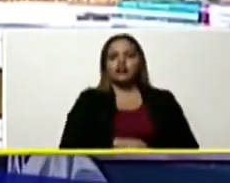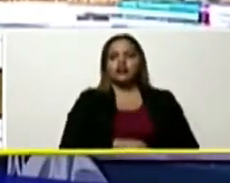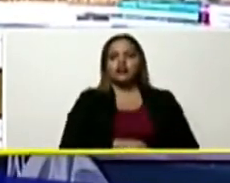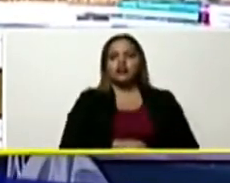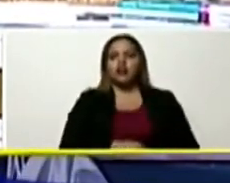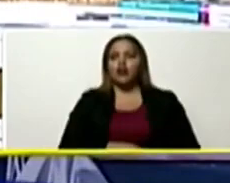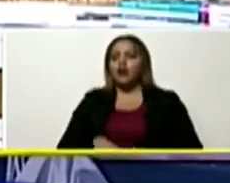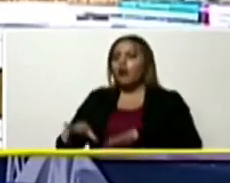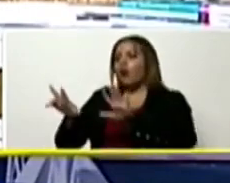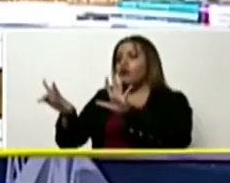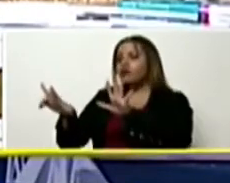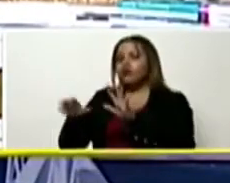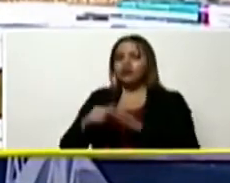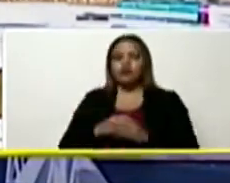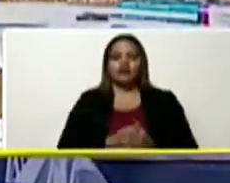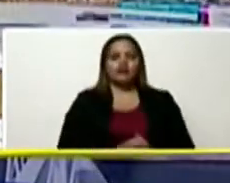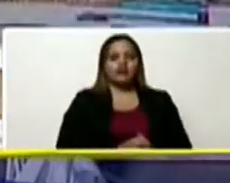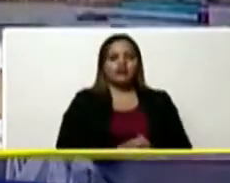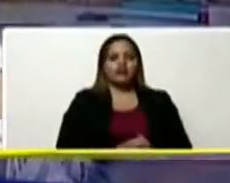4 más 4, 8.